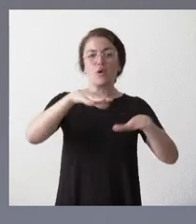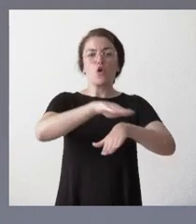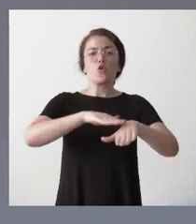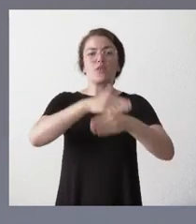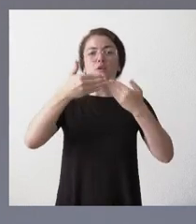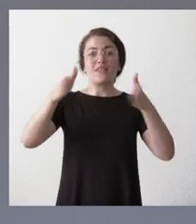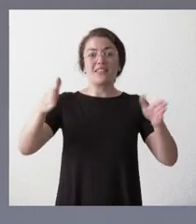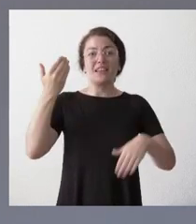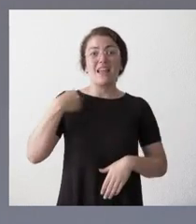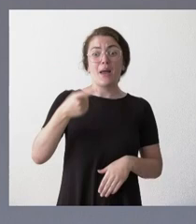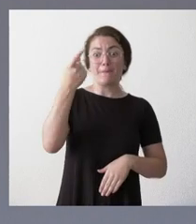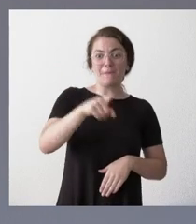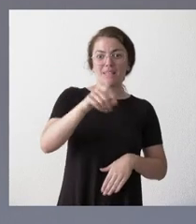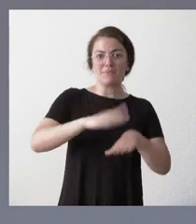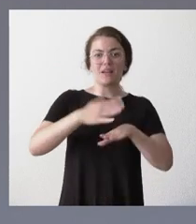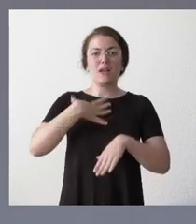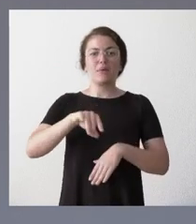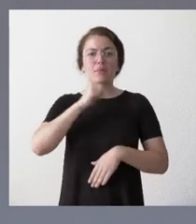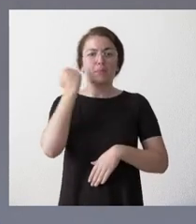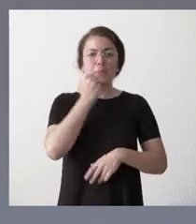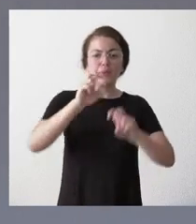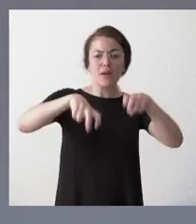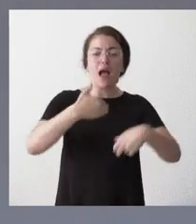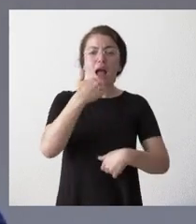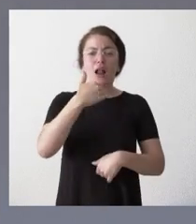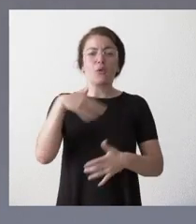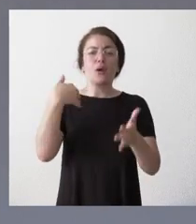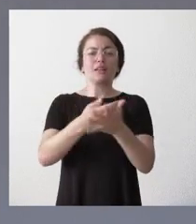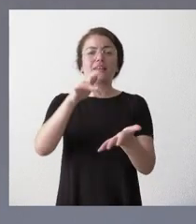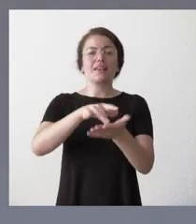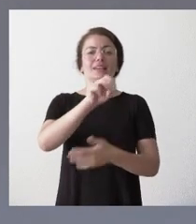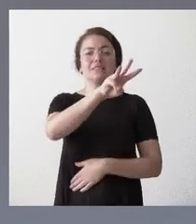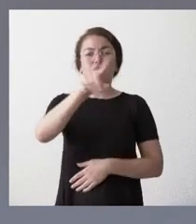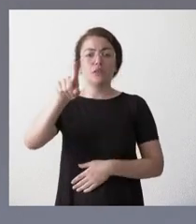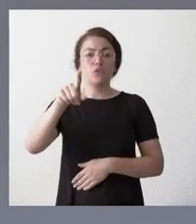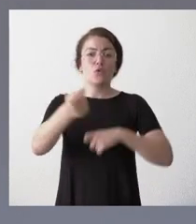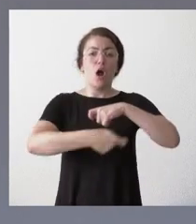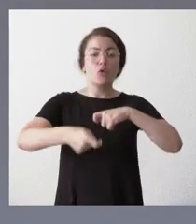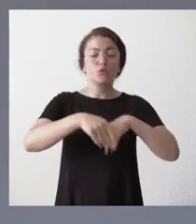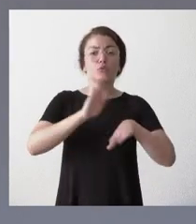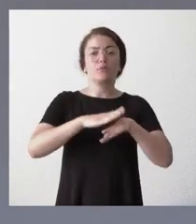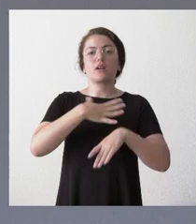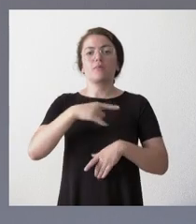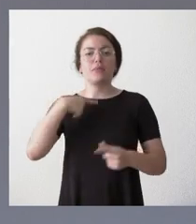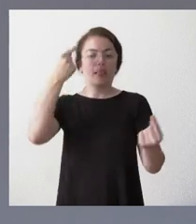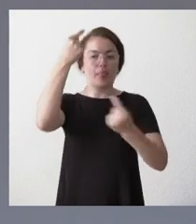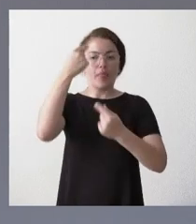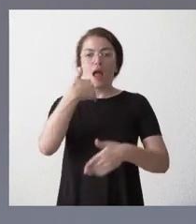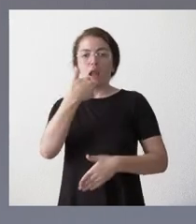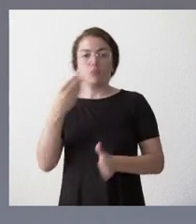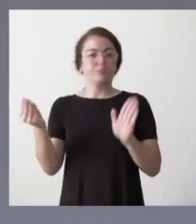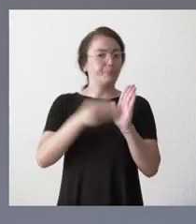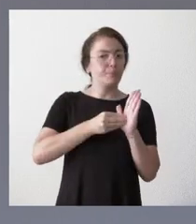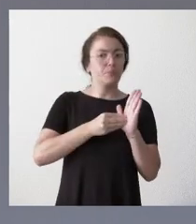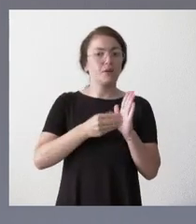hasta finales de agosto, hasta el día 31 de agosto, para realizar observaciones, aportaciones y demás. Y a partir de